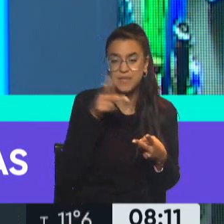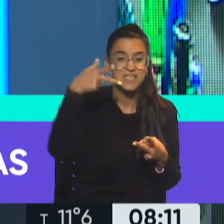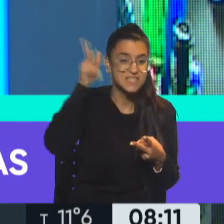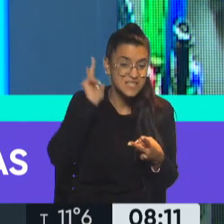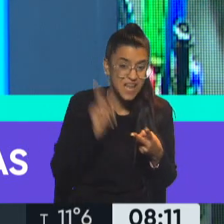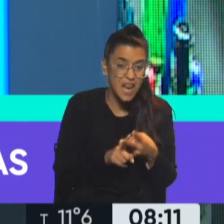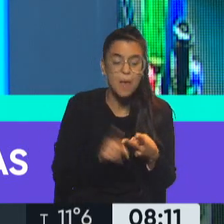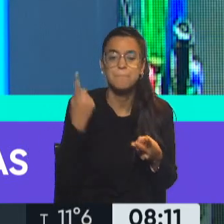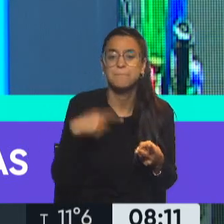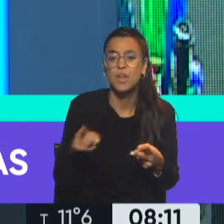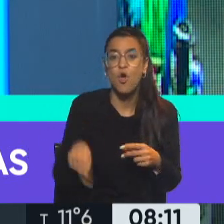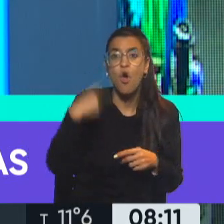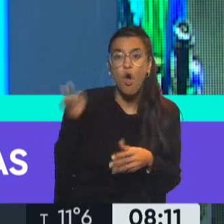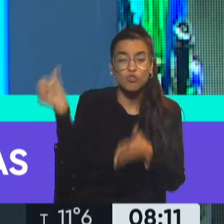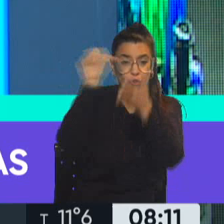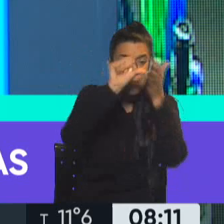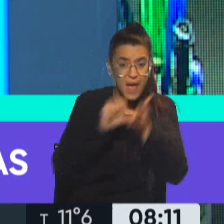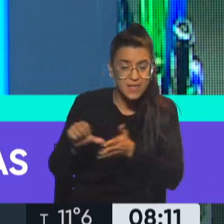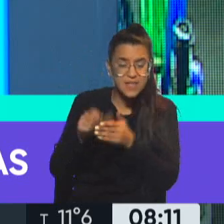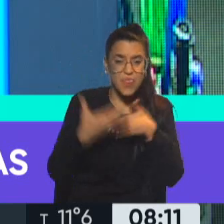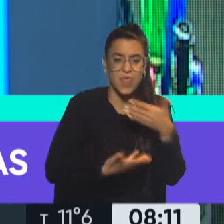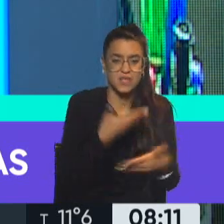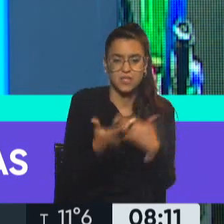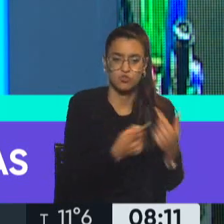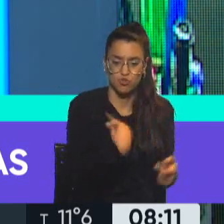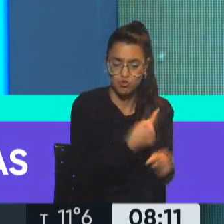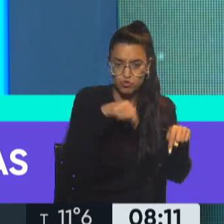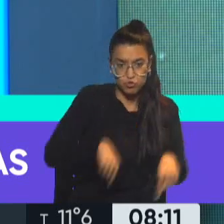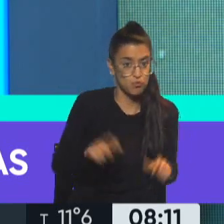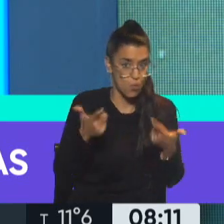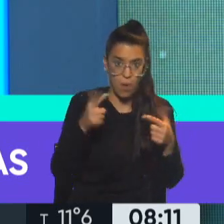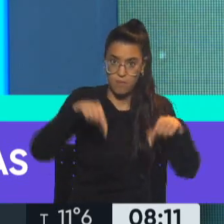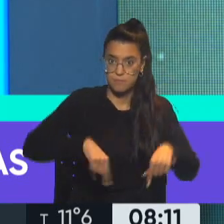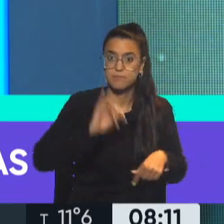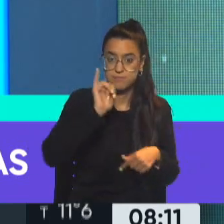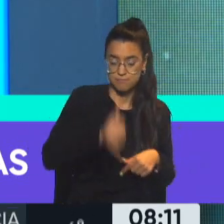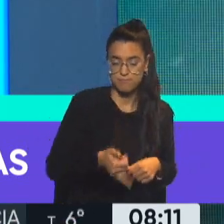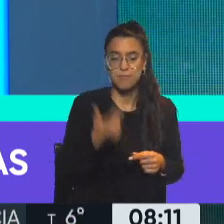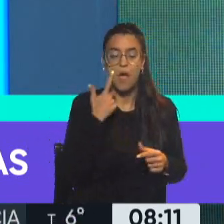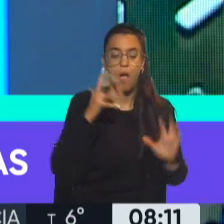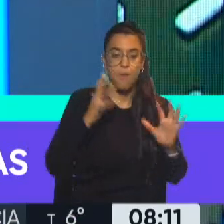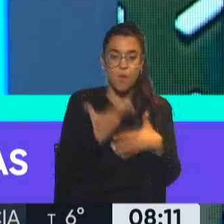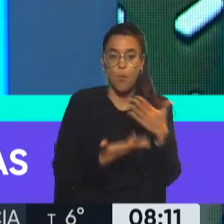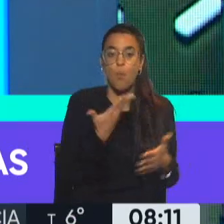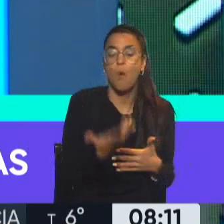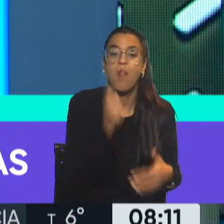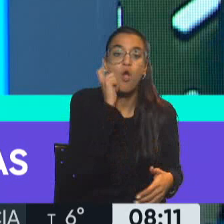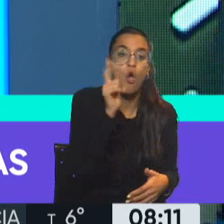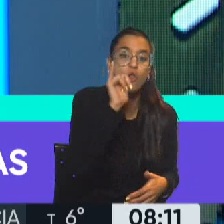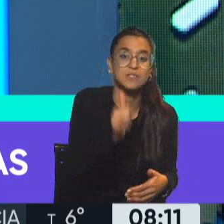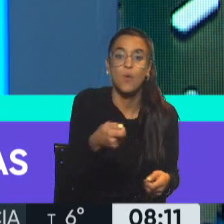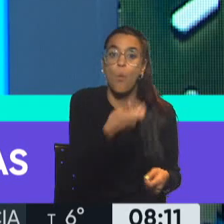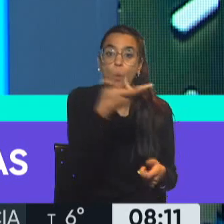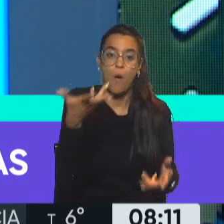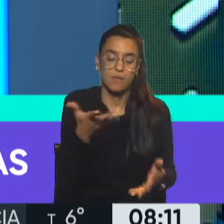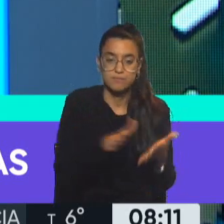pero ninguno de los otros países aquí tiene el desarrollo que estamos teniendo. Obviamente habrá que ver cuál llega o cuántas llegan